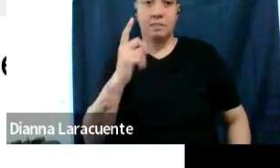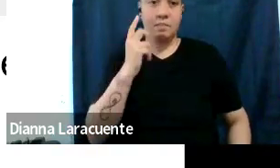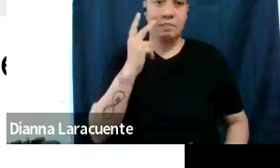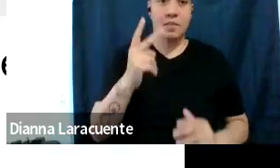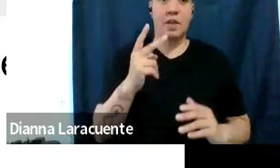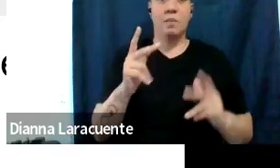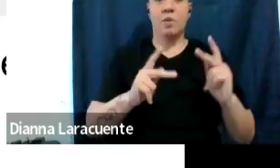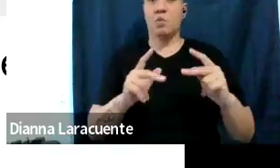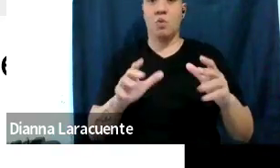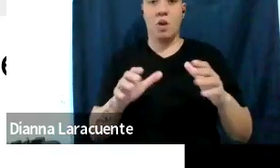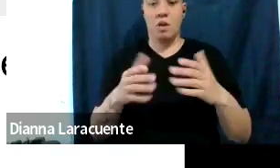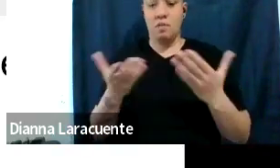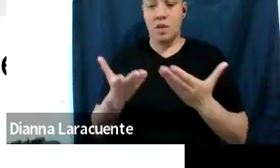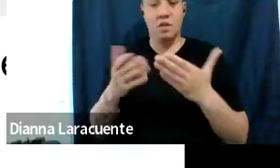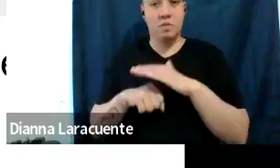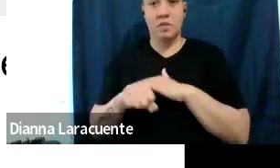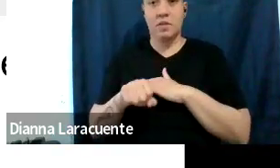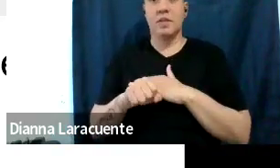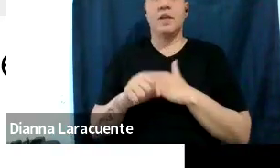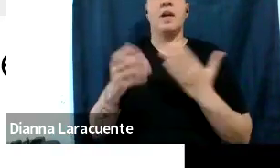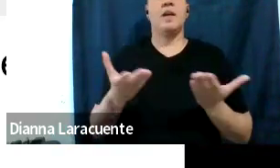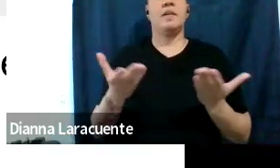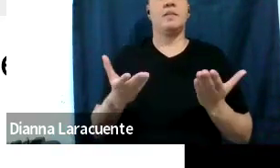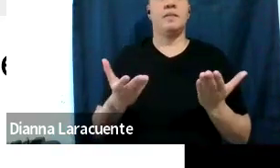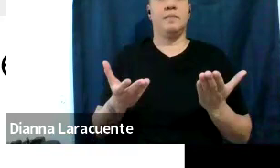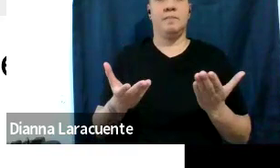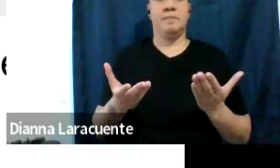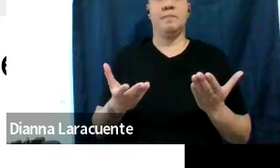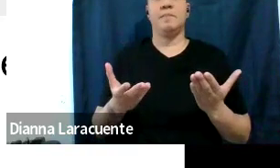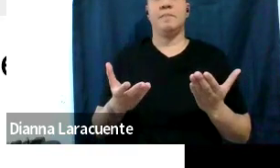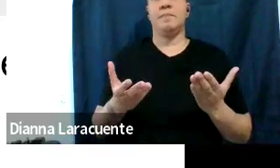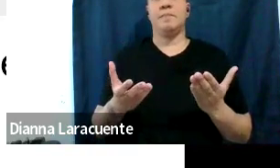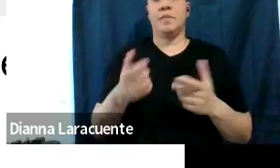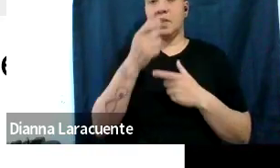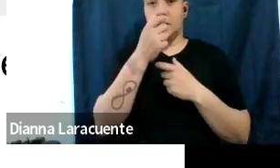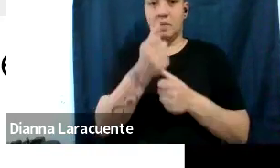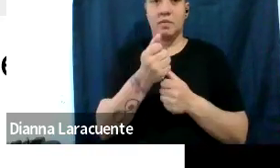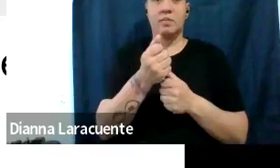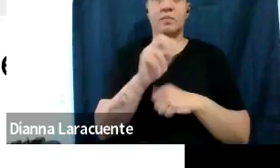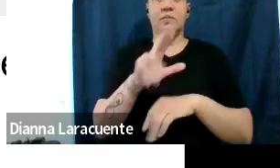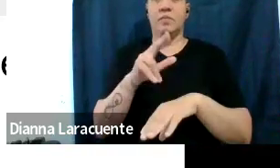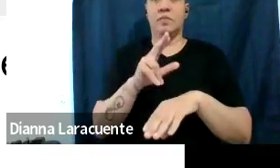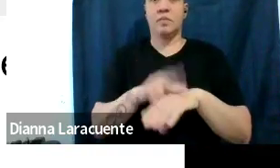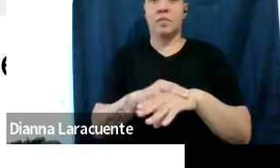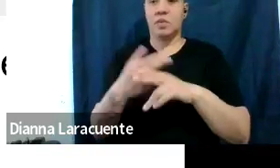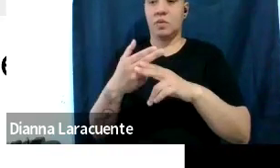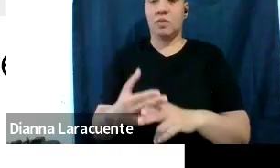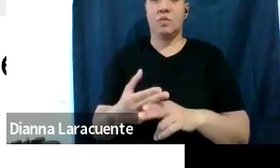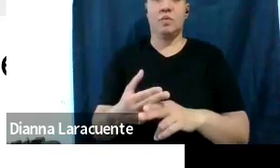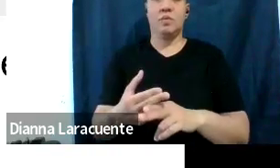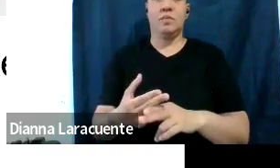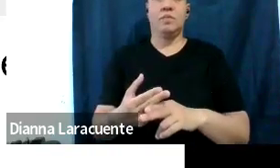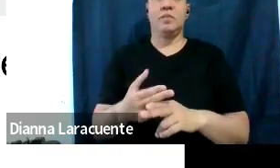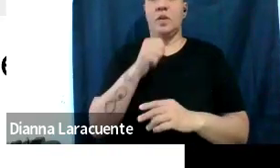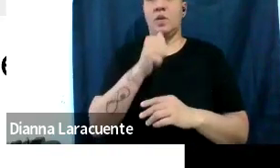aquí, ni aquí poseen arraigo alguno y que se interesan por la nación que los nombra y no por la región